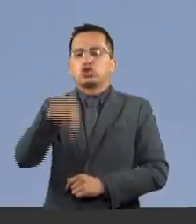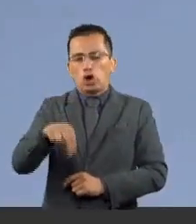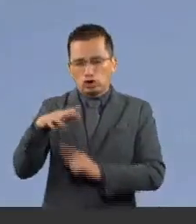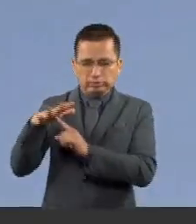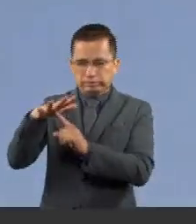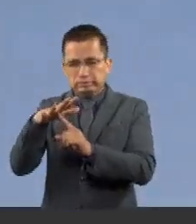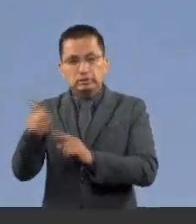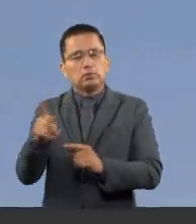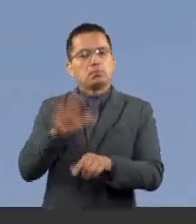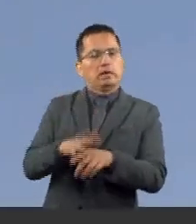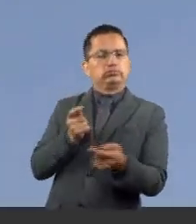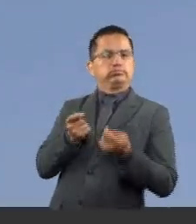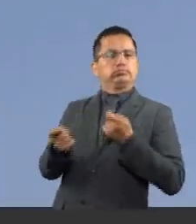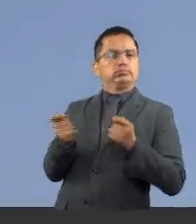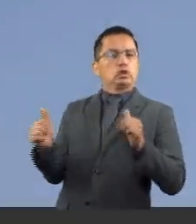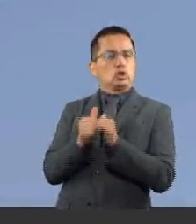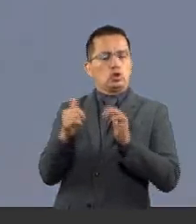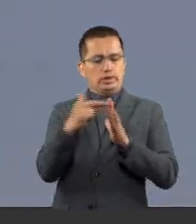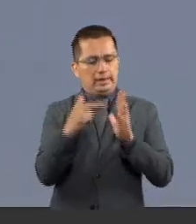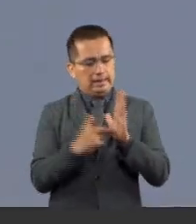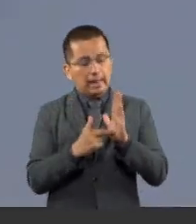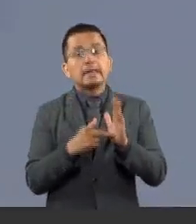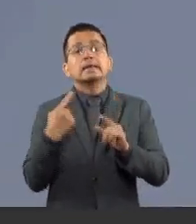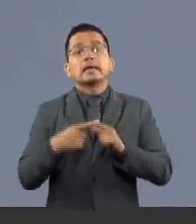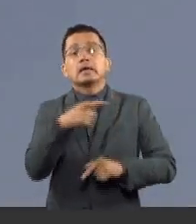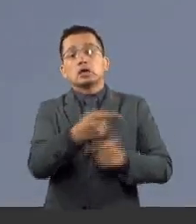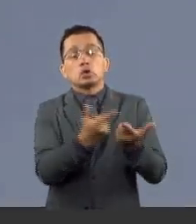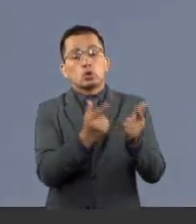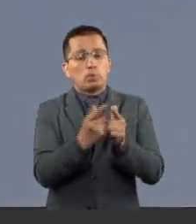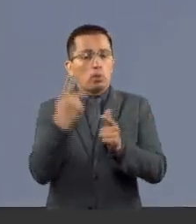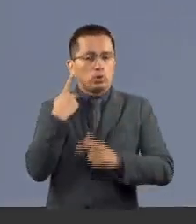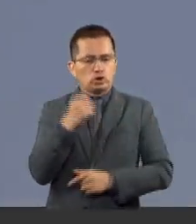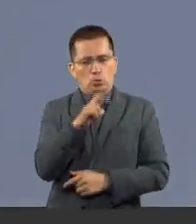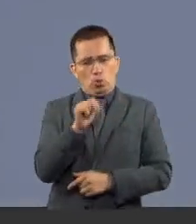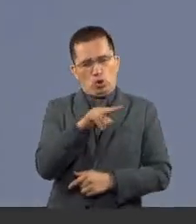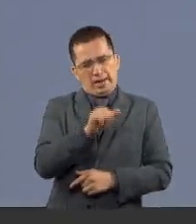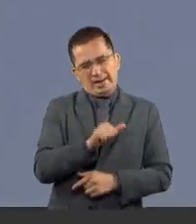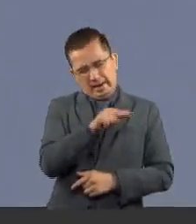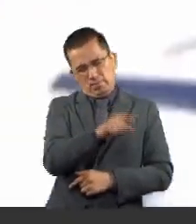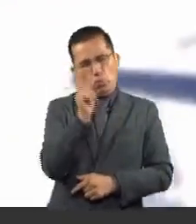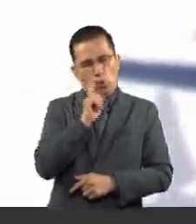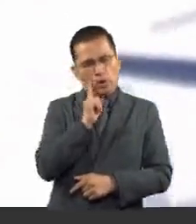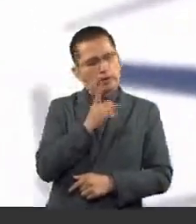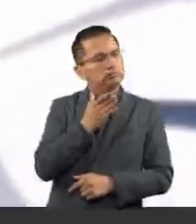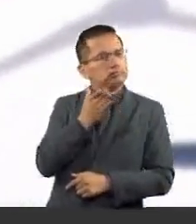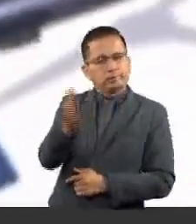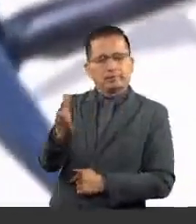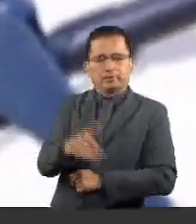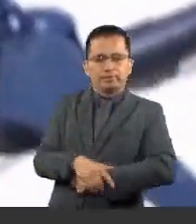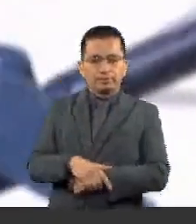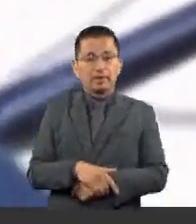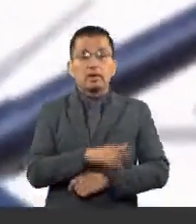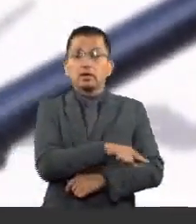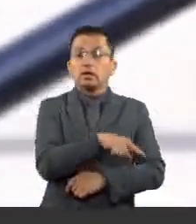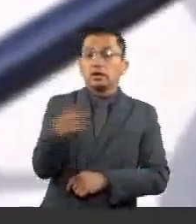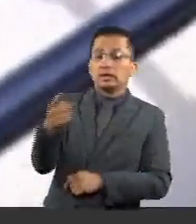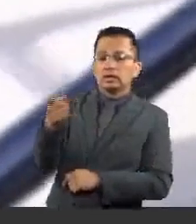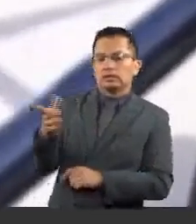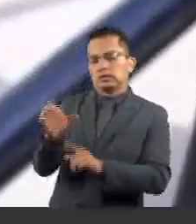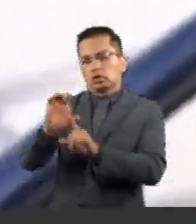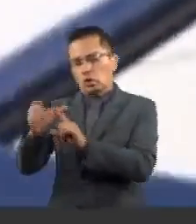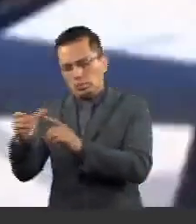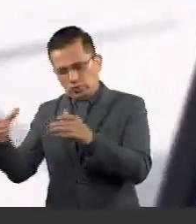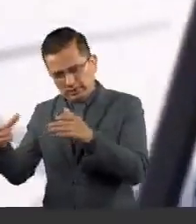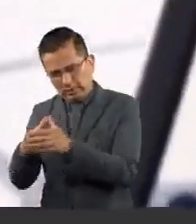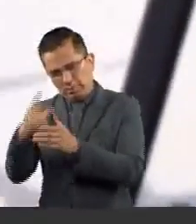está a cargo de la diputada María Eugenia Hernández del grupo parlamentario de morena Ella hizo un llamado a la comisión de Comunicaciones y Transportes a